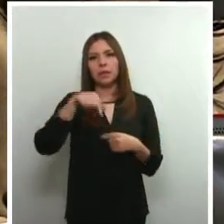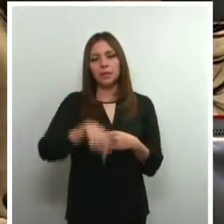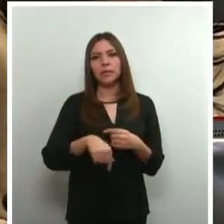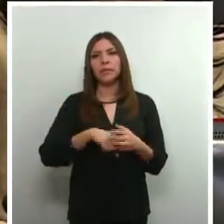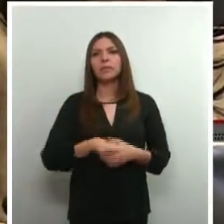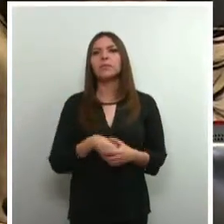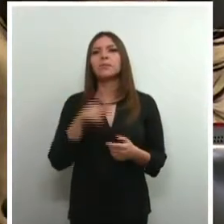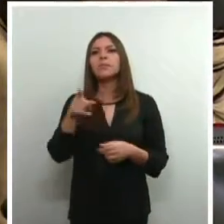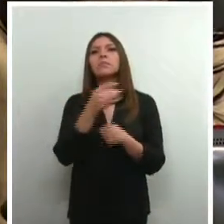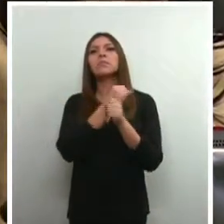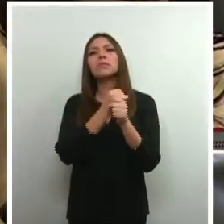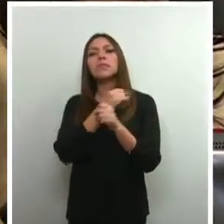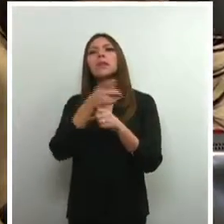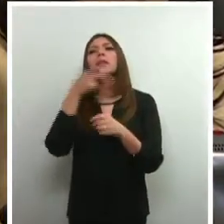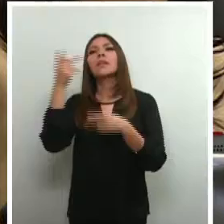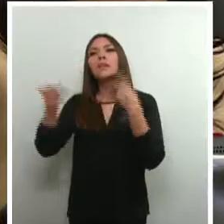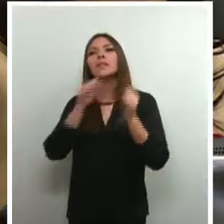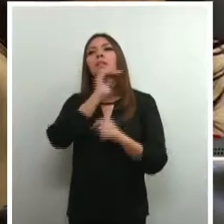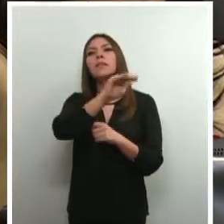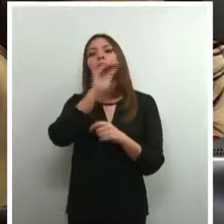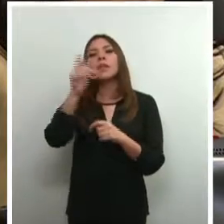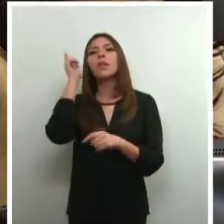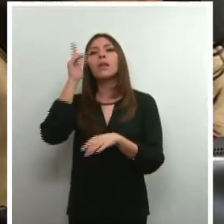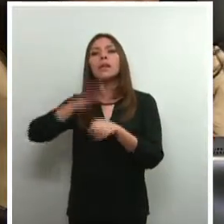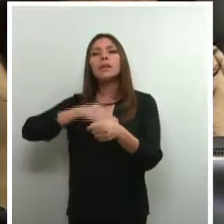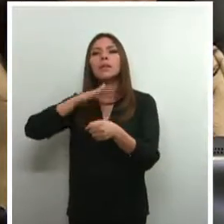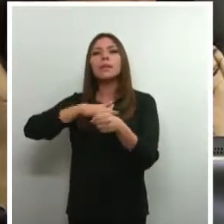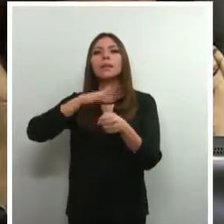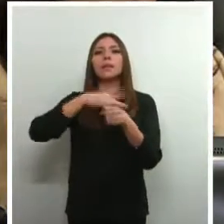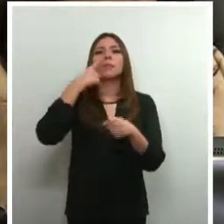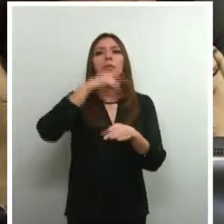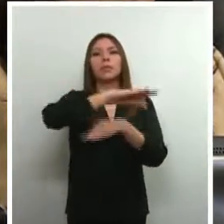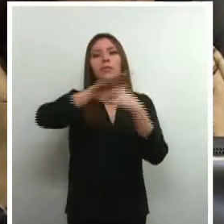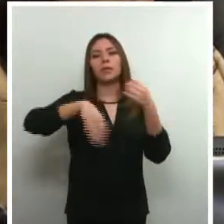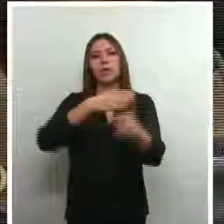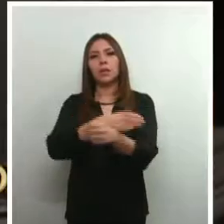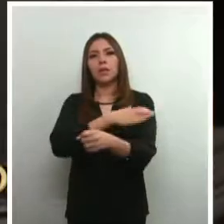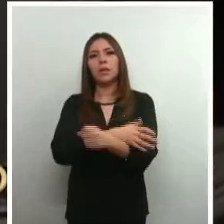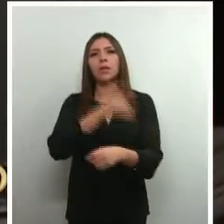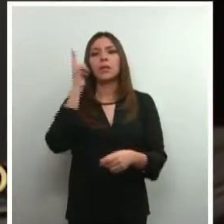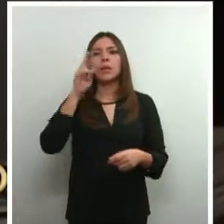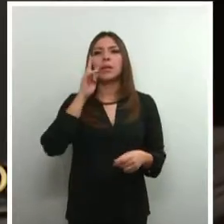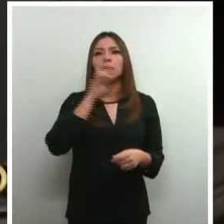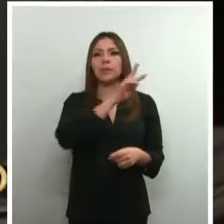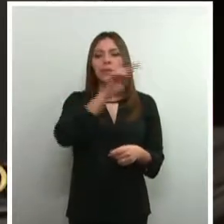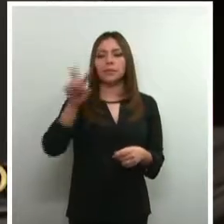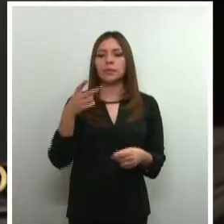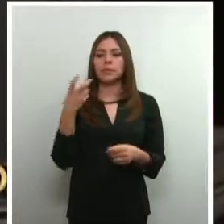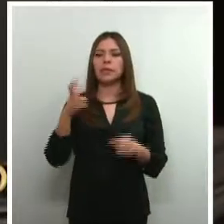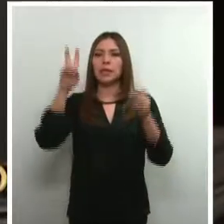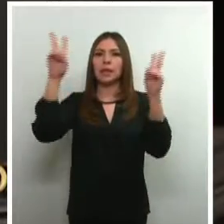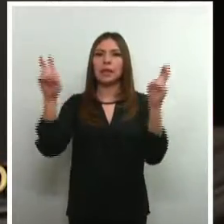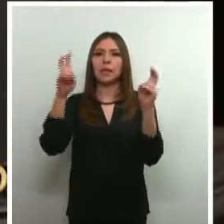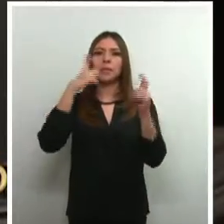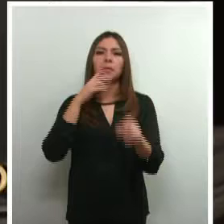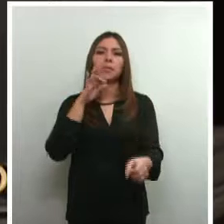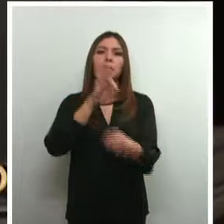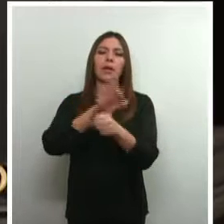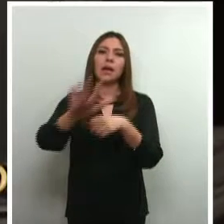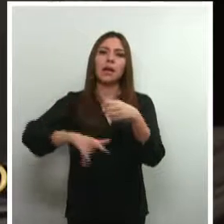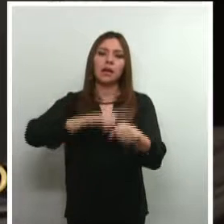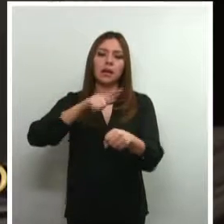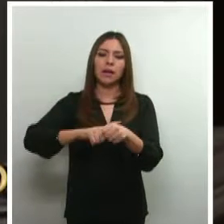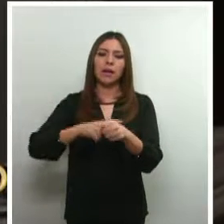cabildeé, traté de convencer a muchos de nuestros compañeros que están aquí para que vieran este tema de la protección animal.